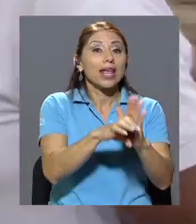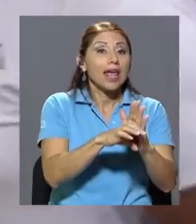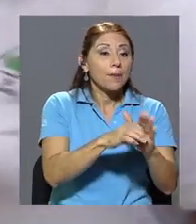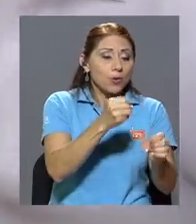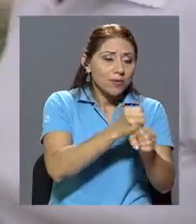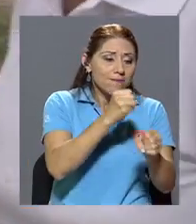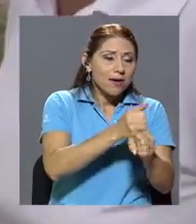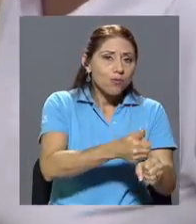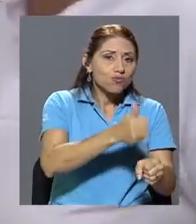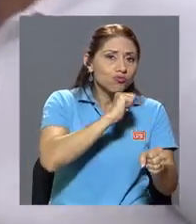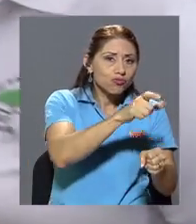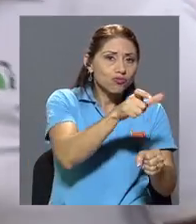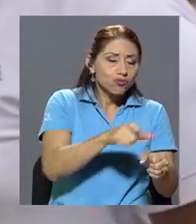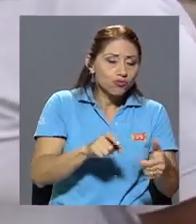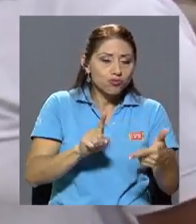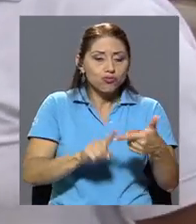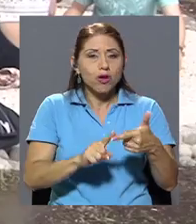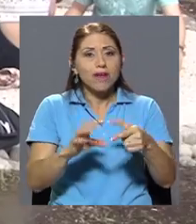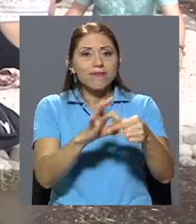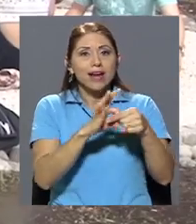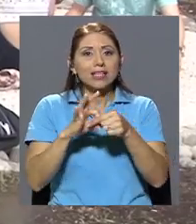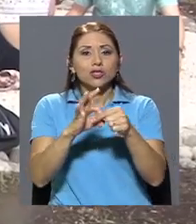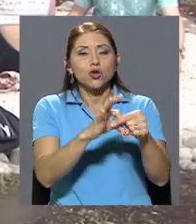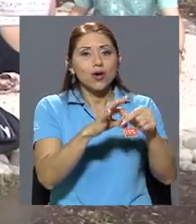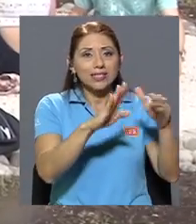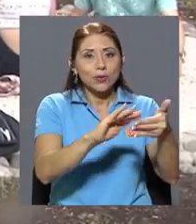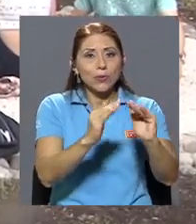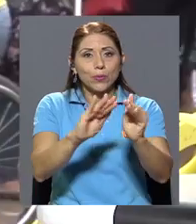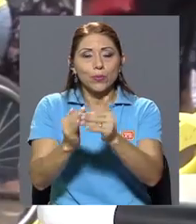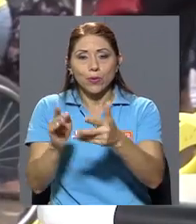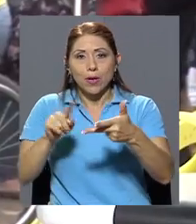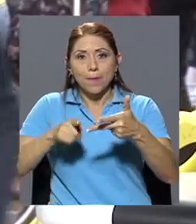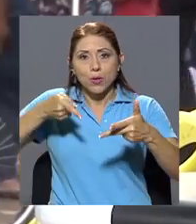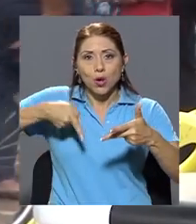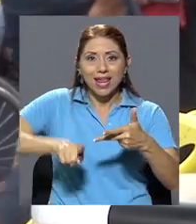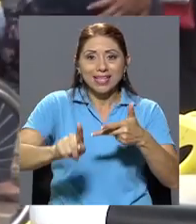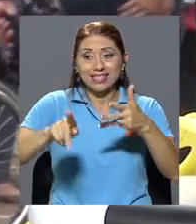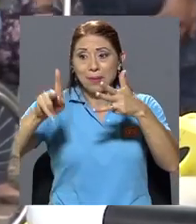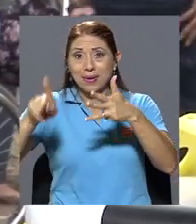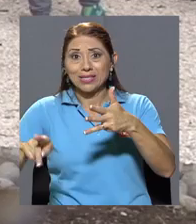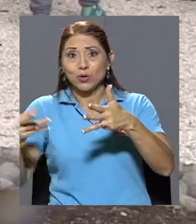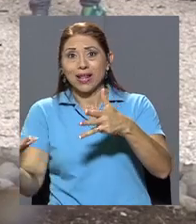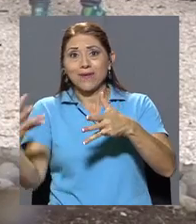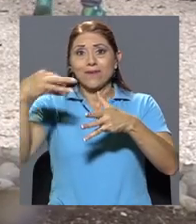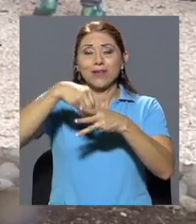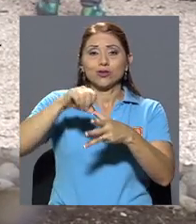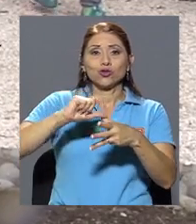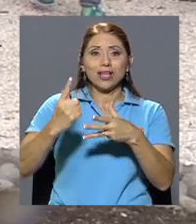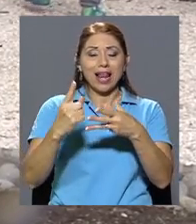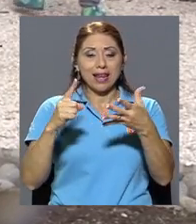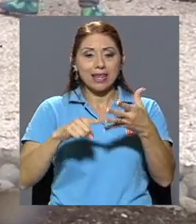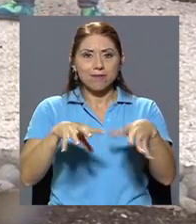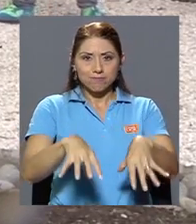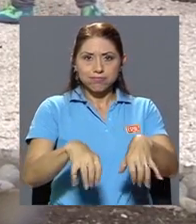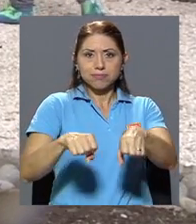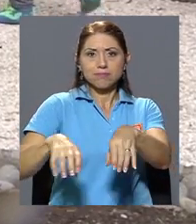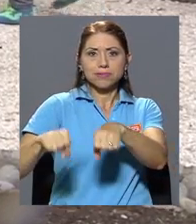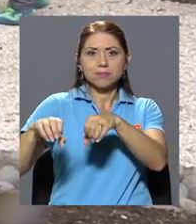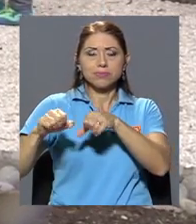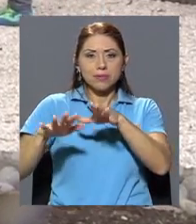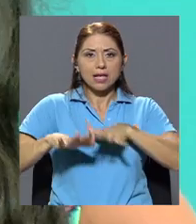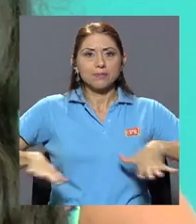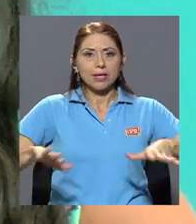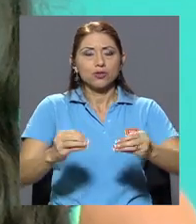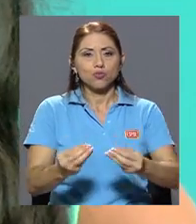hídrica, las relaciones vecinales, la violencia y la reinserción social, así como la apropiación de espacios públicos.